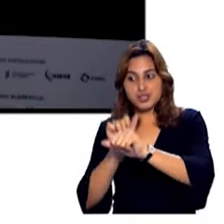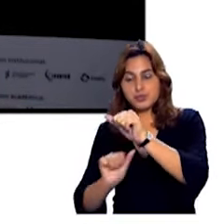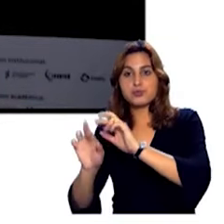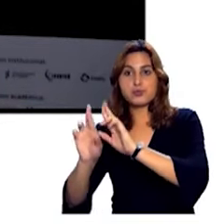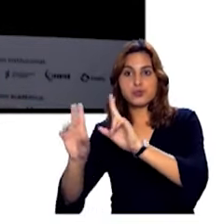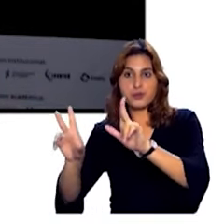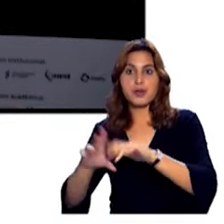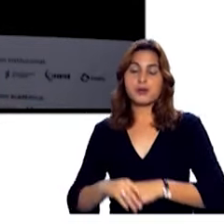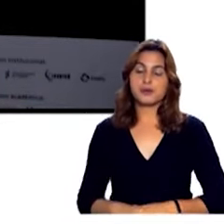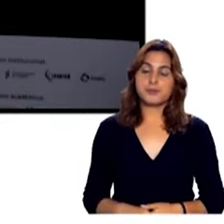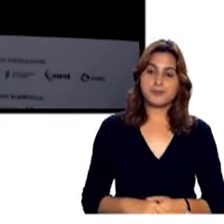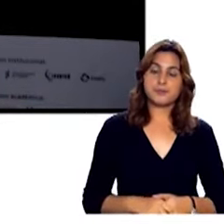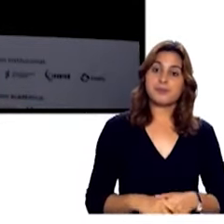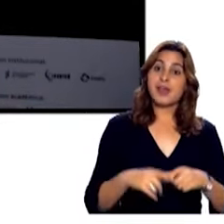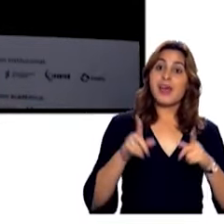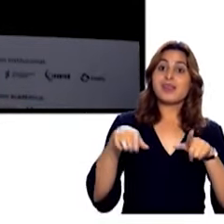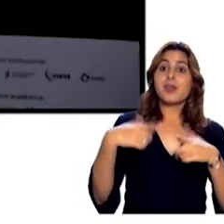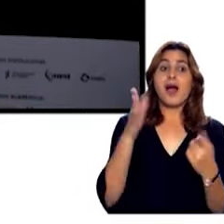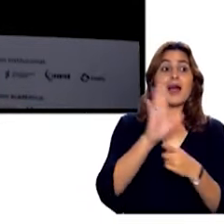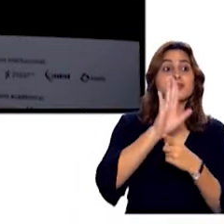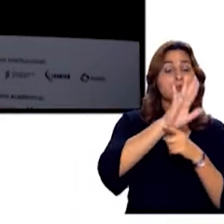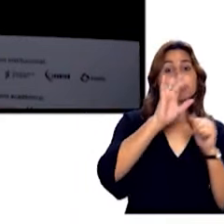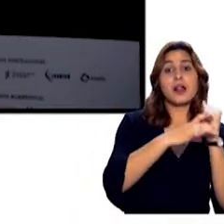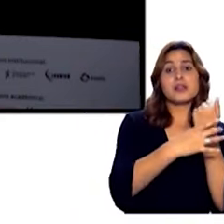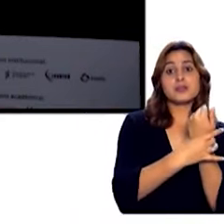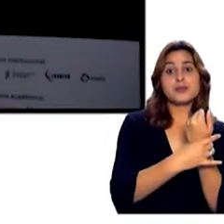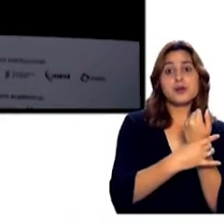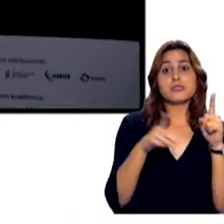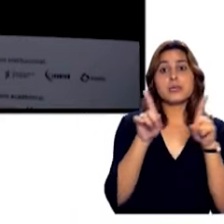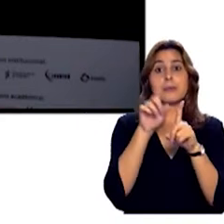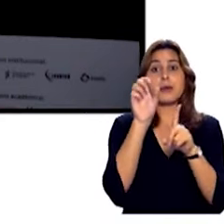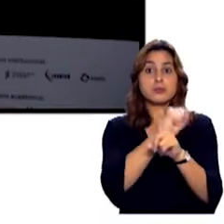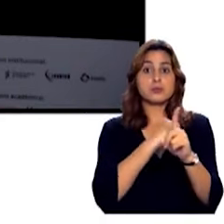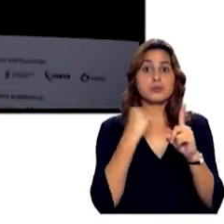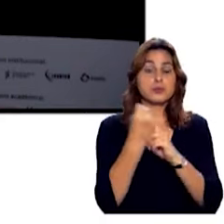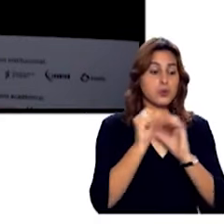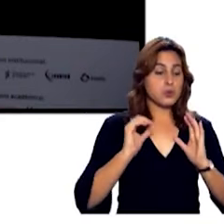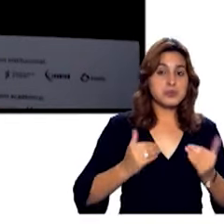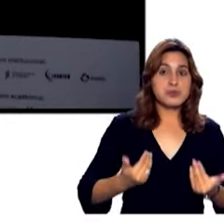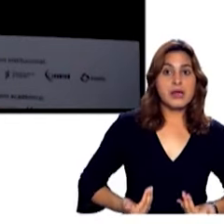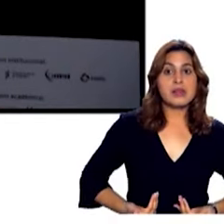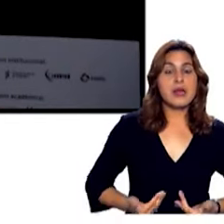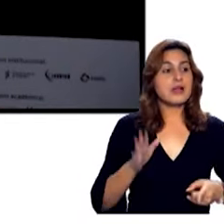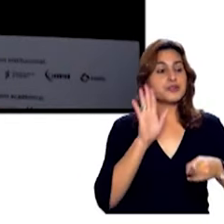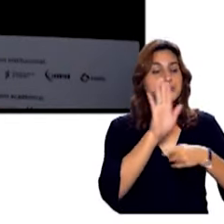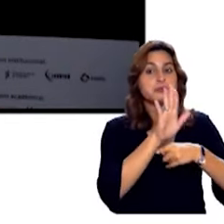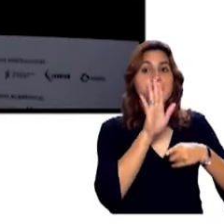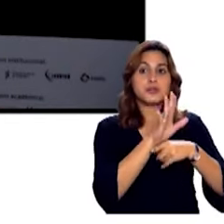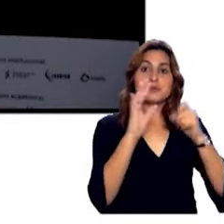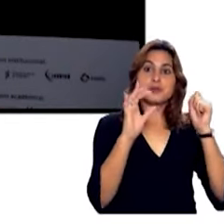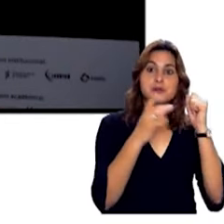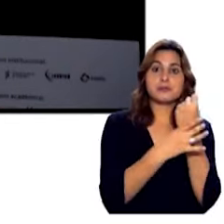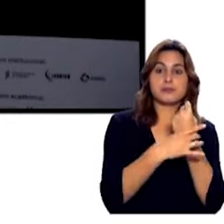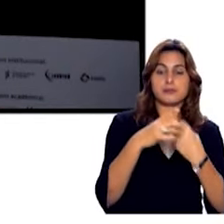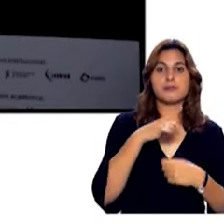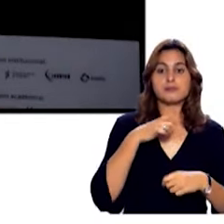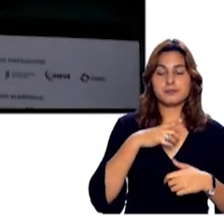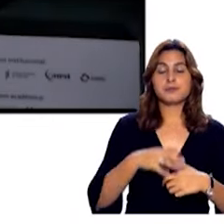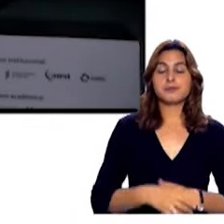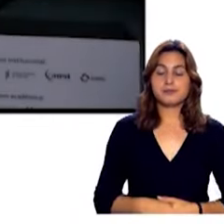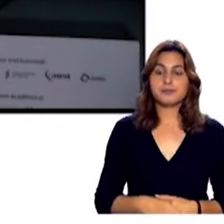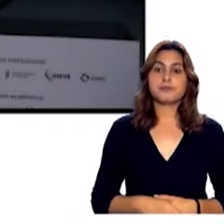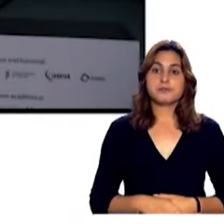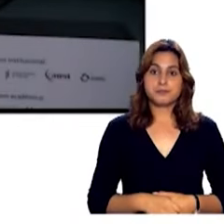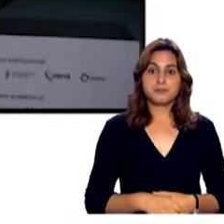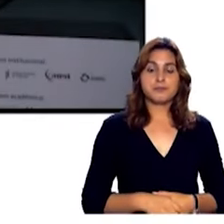a la Ciudad unati hos eemp constitu